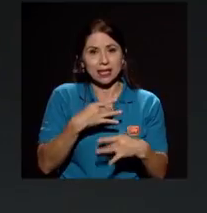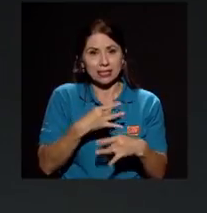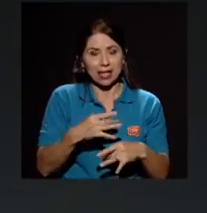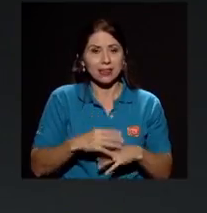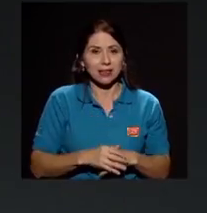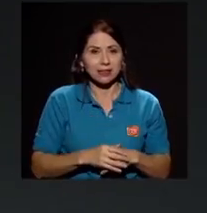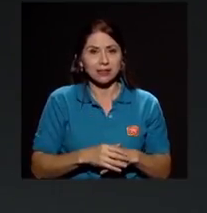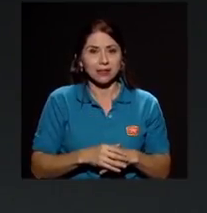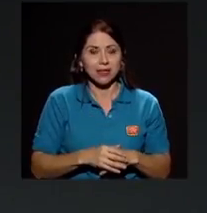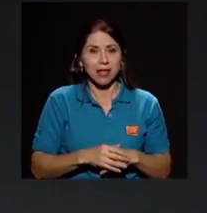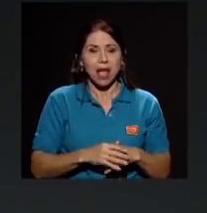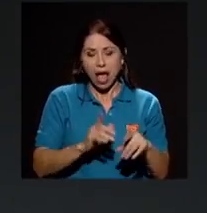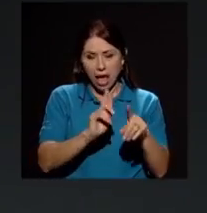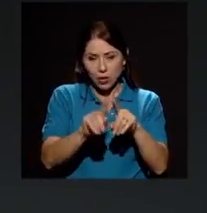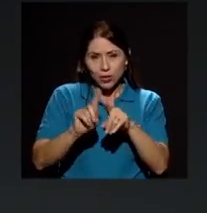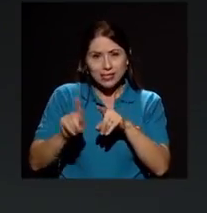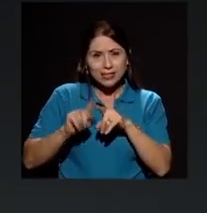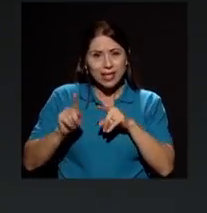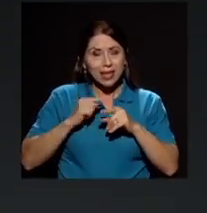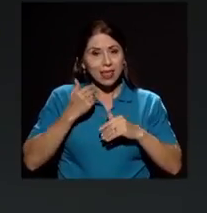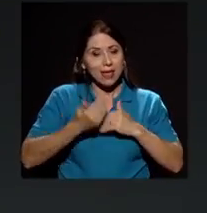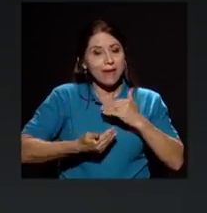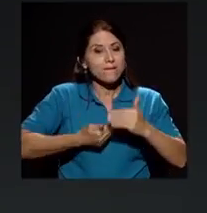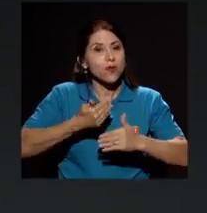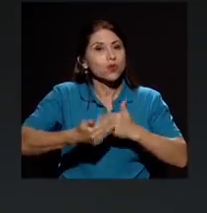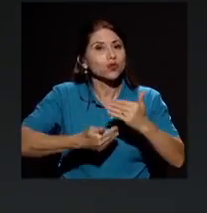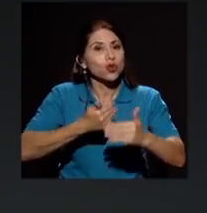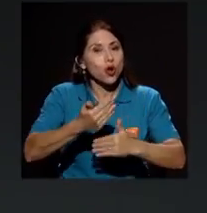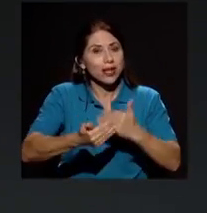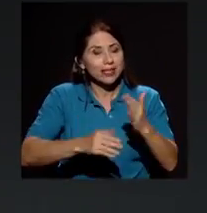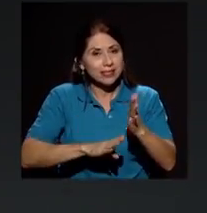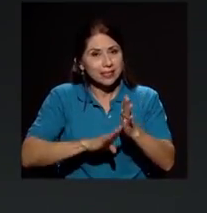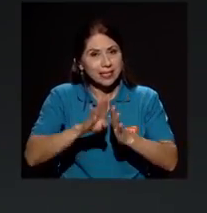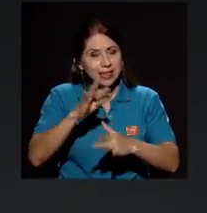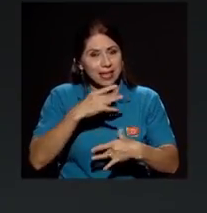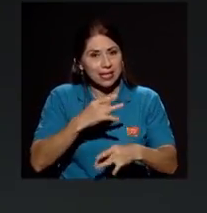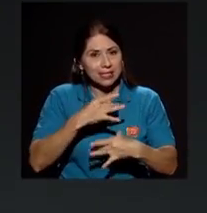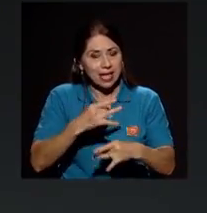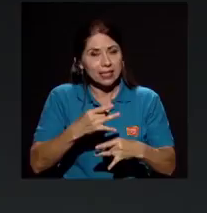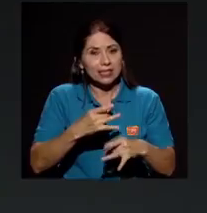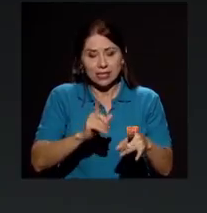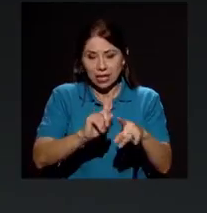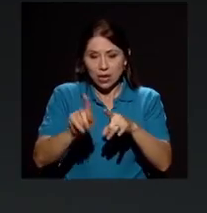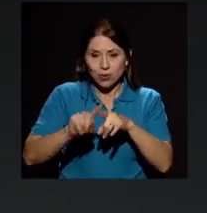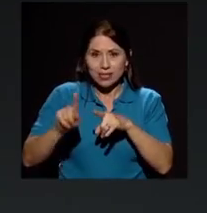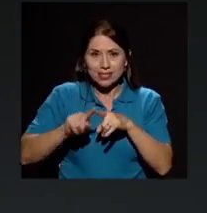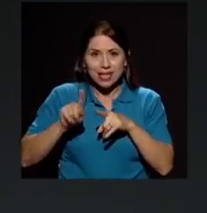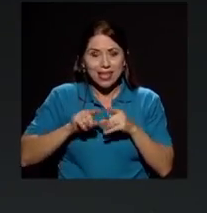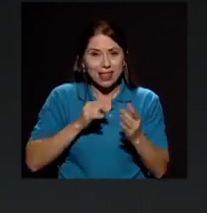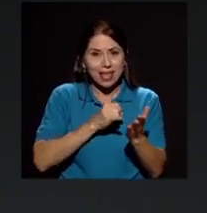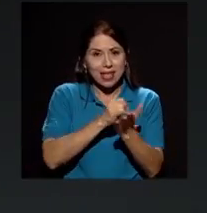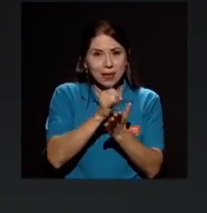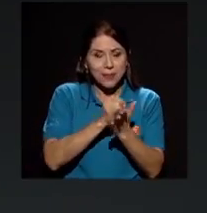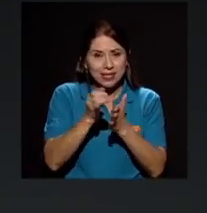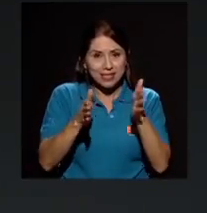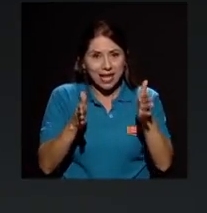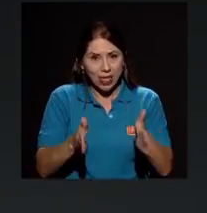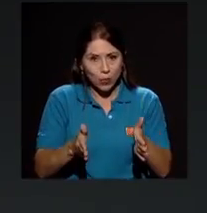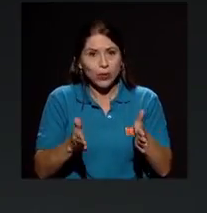serie de evoluciones interesantes y hay una serie de investigadores que